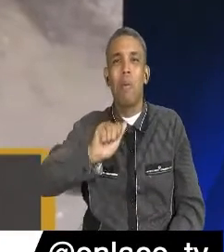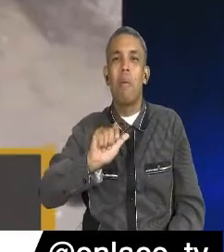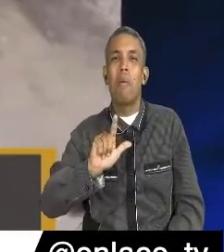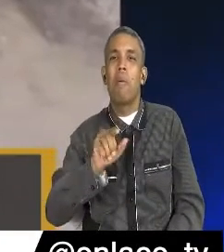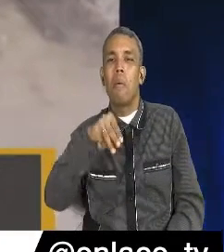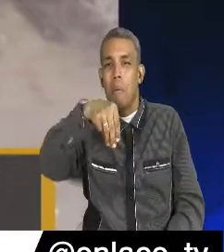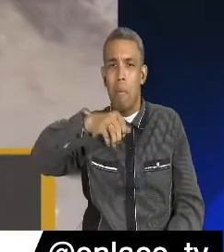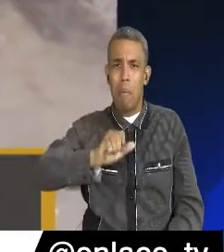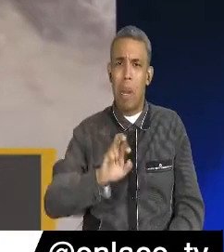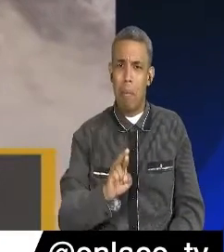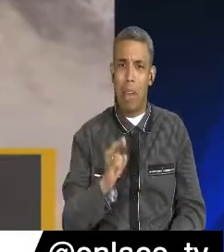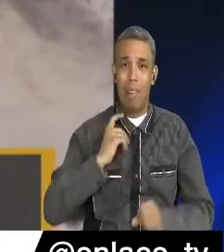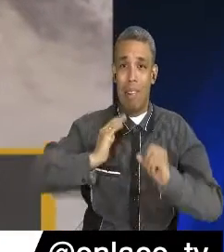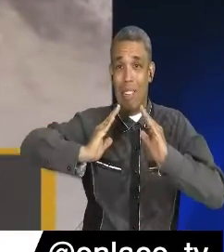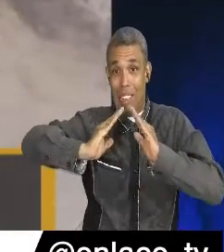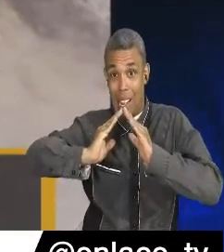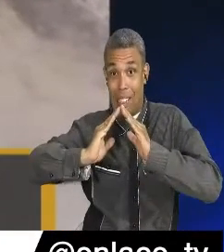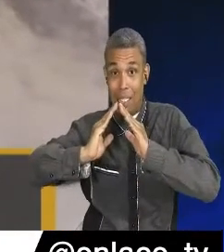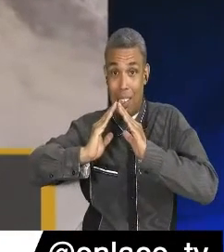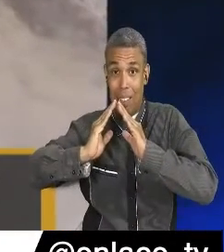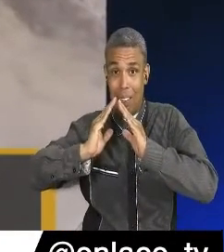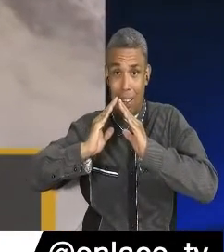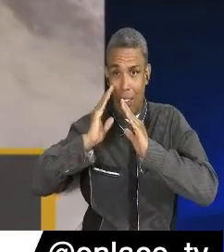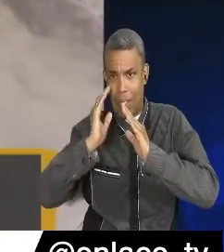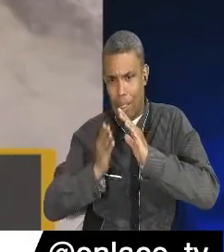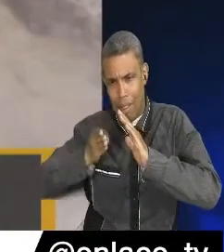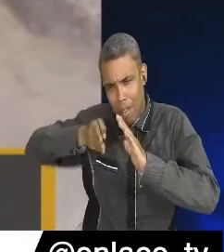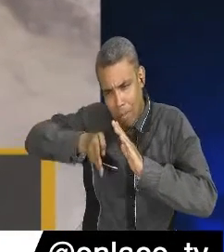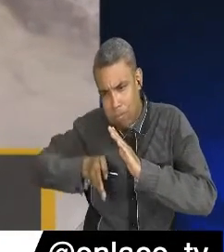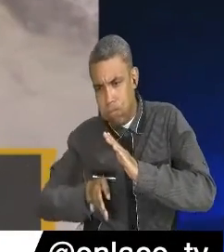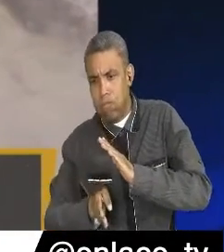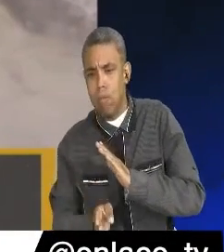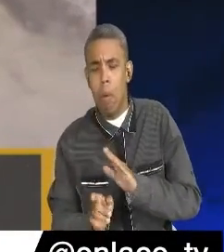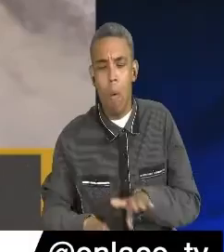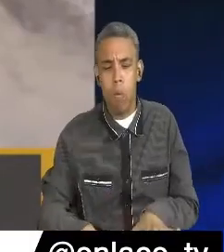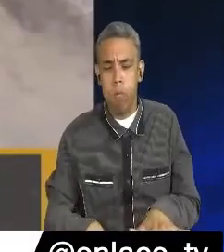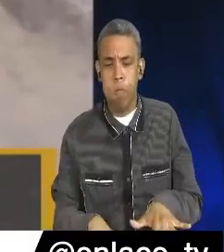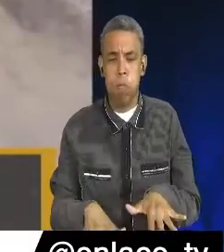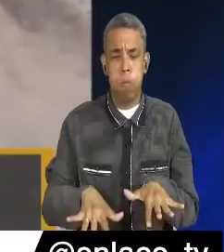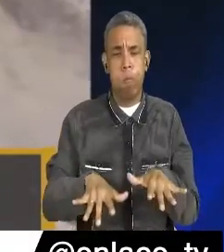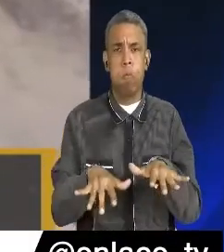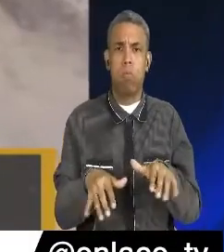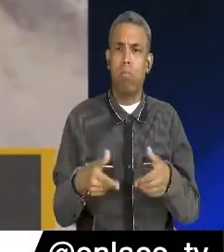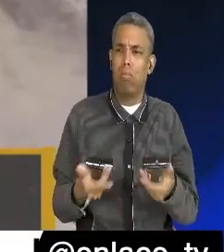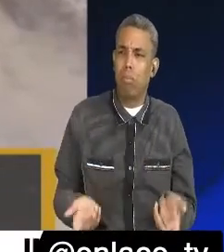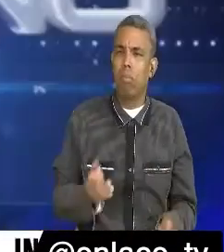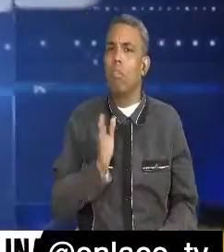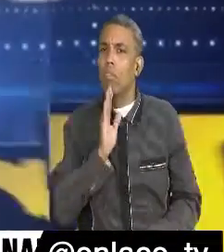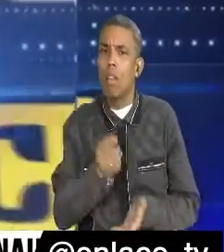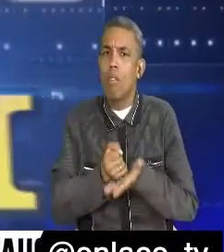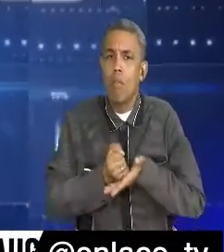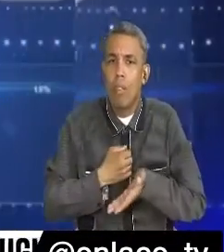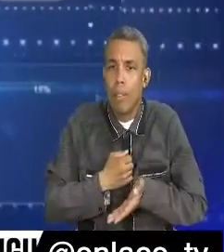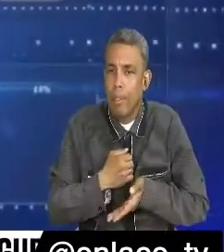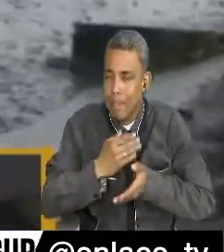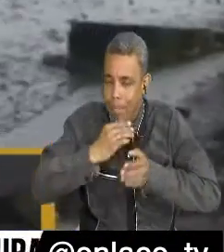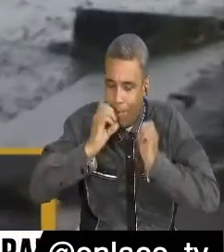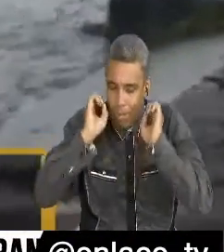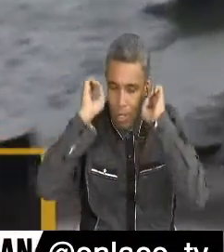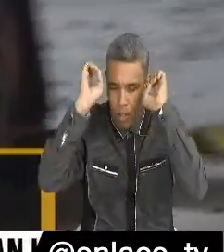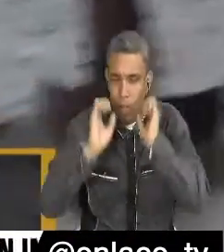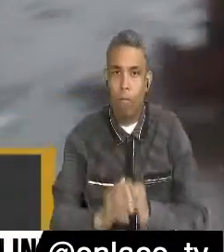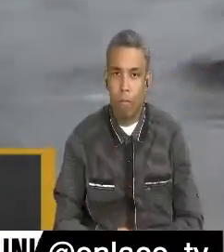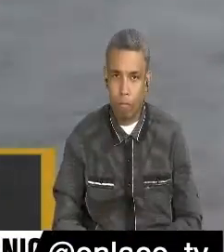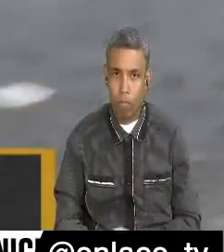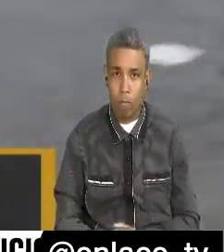que en su sector no hay presidente de Junta de Acción Comunal y que en un caso de emergencia no tienen vocero para la misma. En